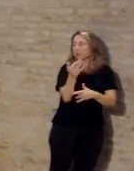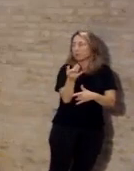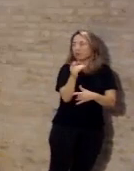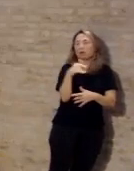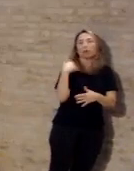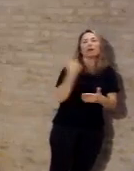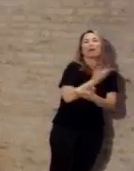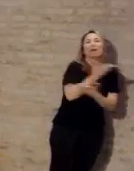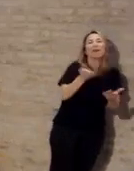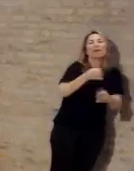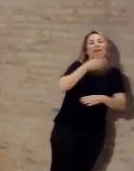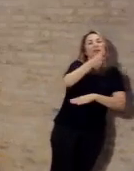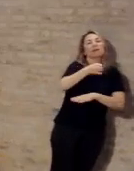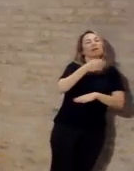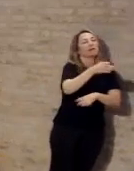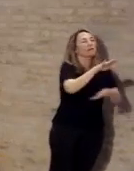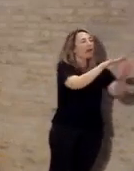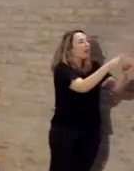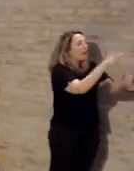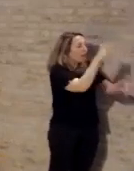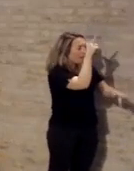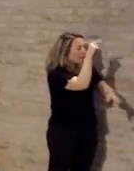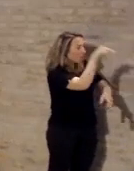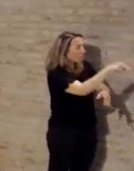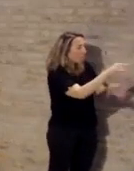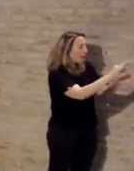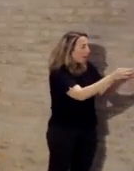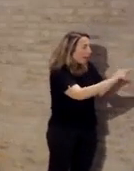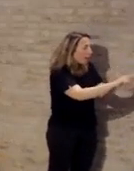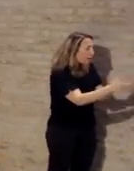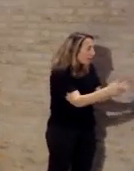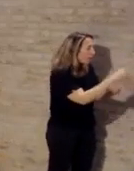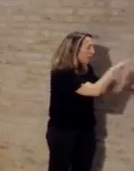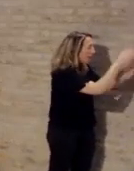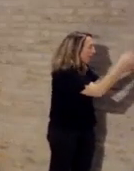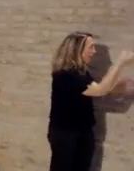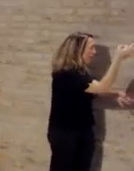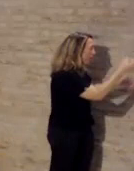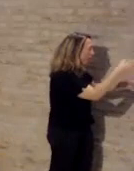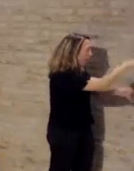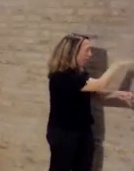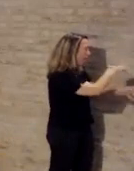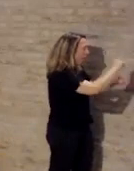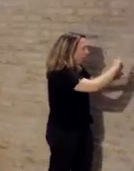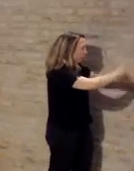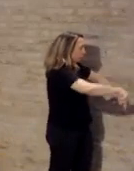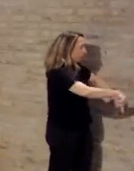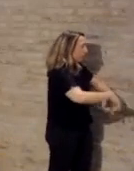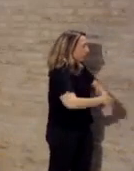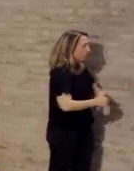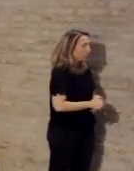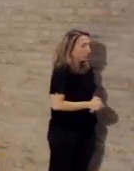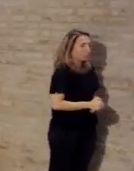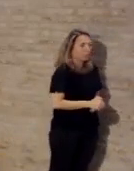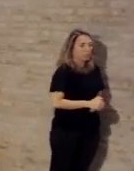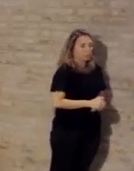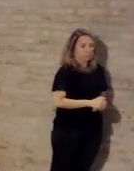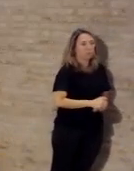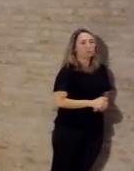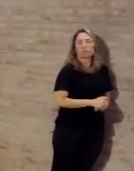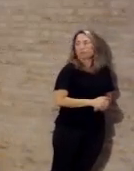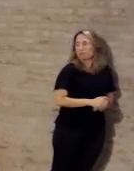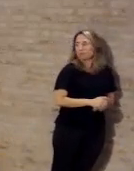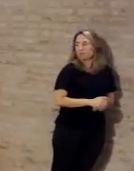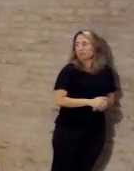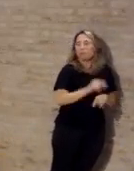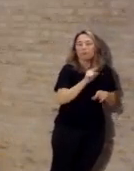donde Generalmente vamos a hacer denuncia ni en la policía ni en los tribunales siempre son espacios donde